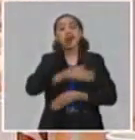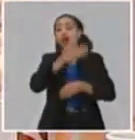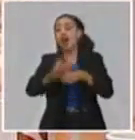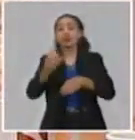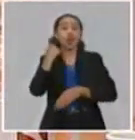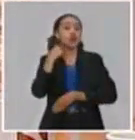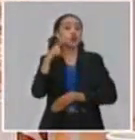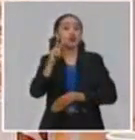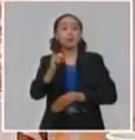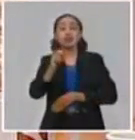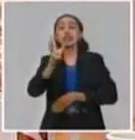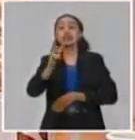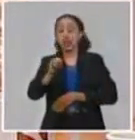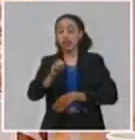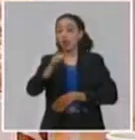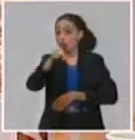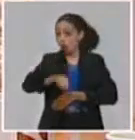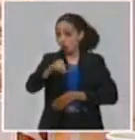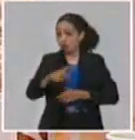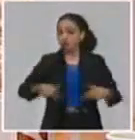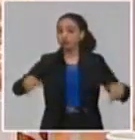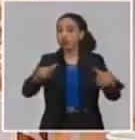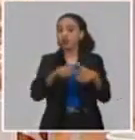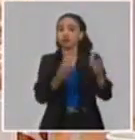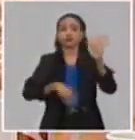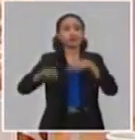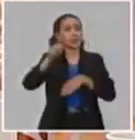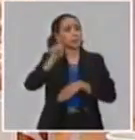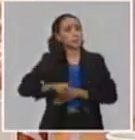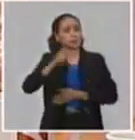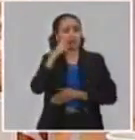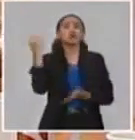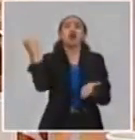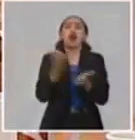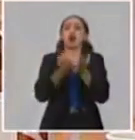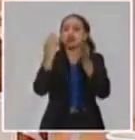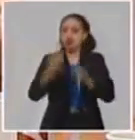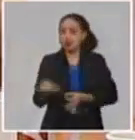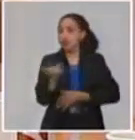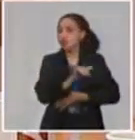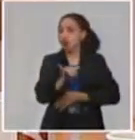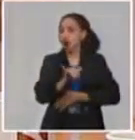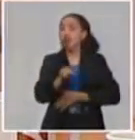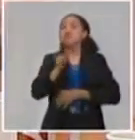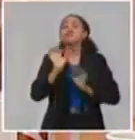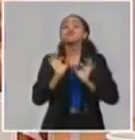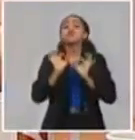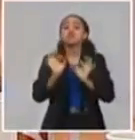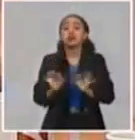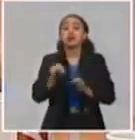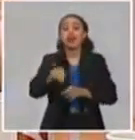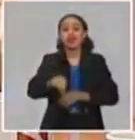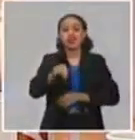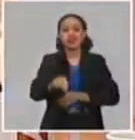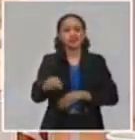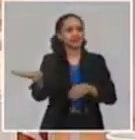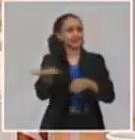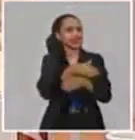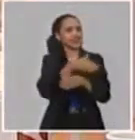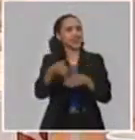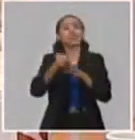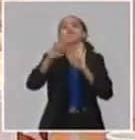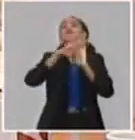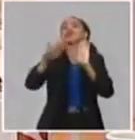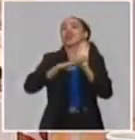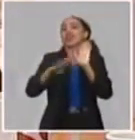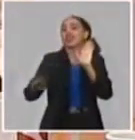hoy el Consejo de Ministros aprobó también. O sea, forma parte de un conjunto de